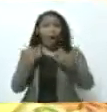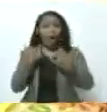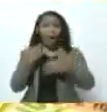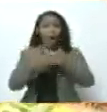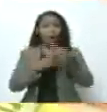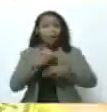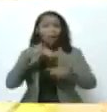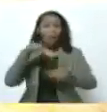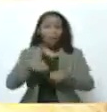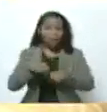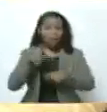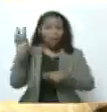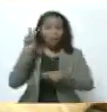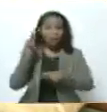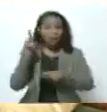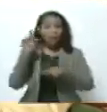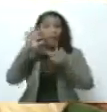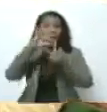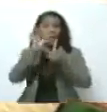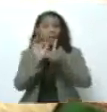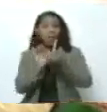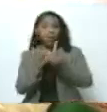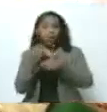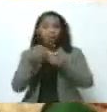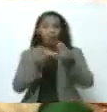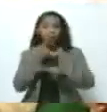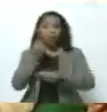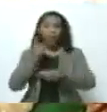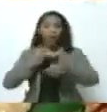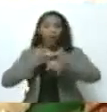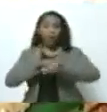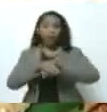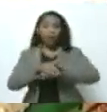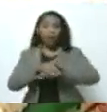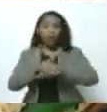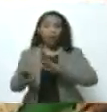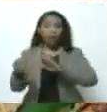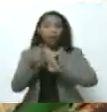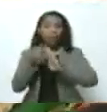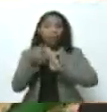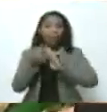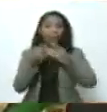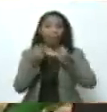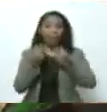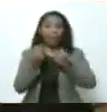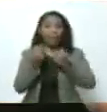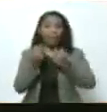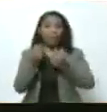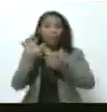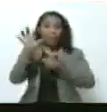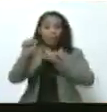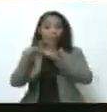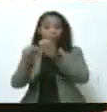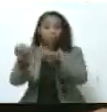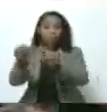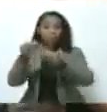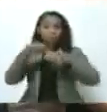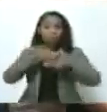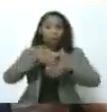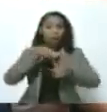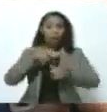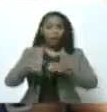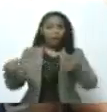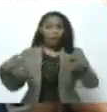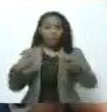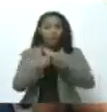lo que importamos. Y el trigo, como lo dijo Héctor, bueno, está afectado el precio y el abastecimiento por el